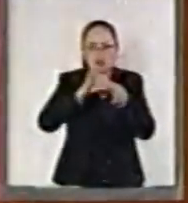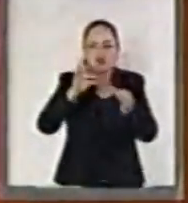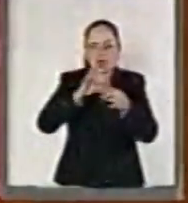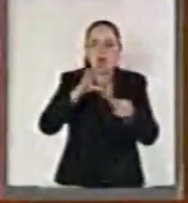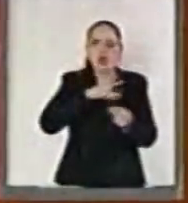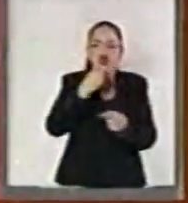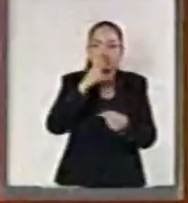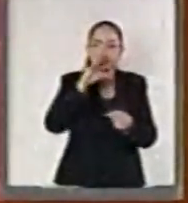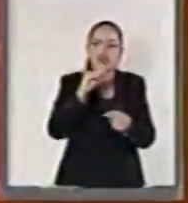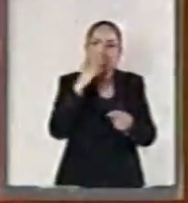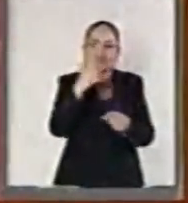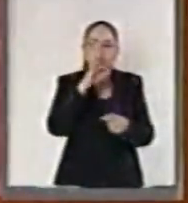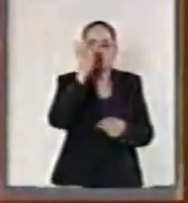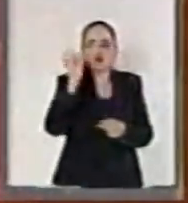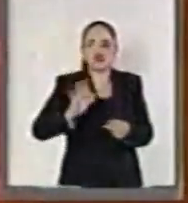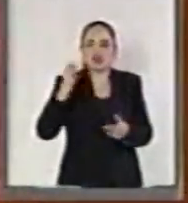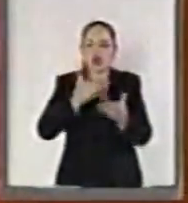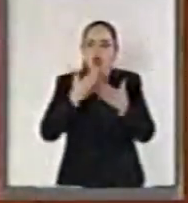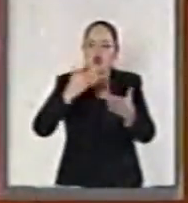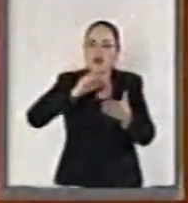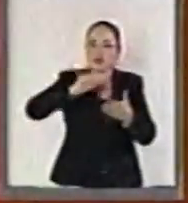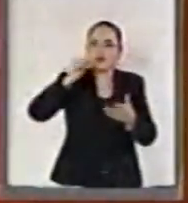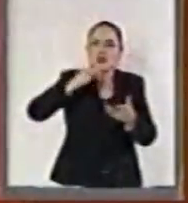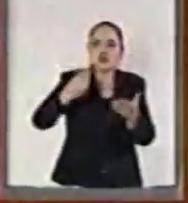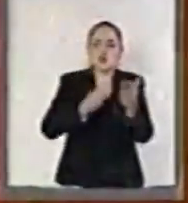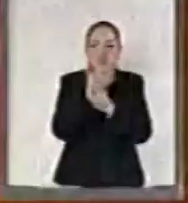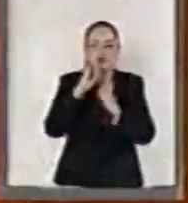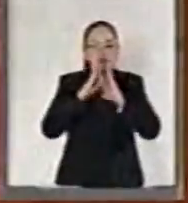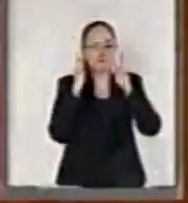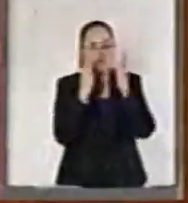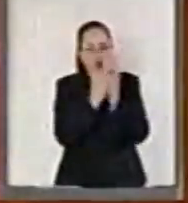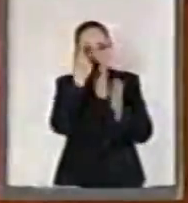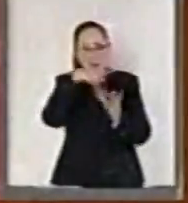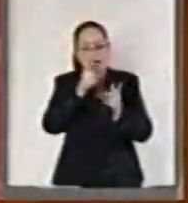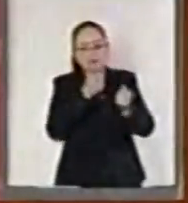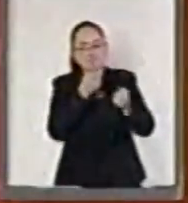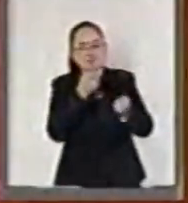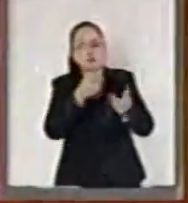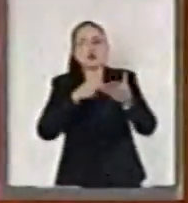de 285% que ahora permite la nueva metodología,